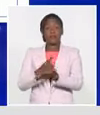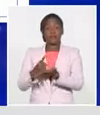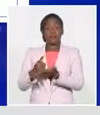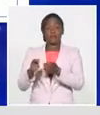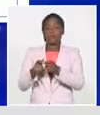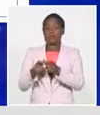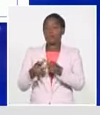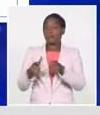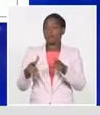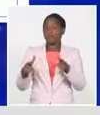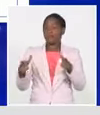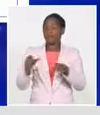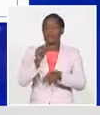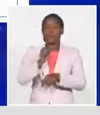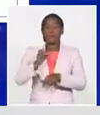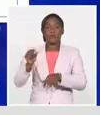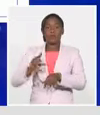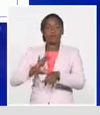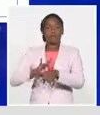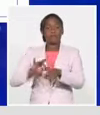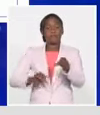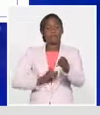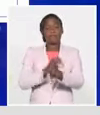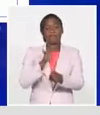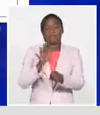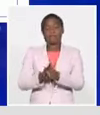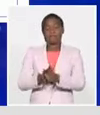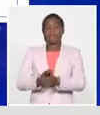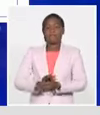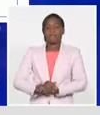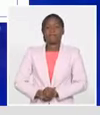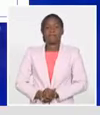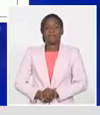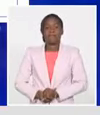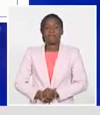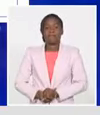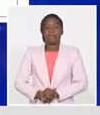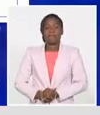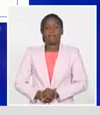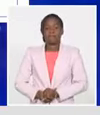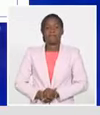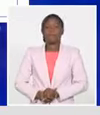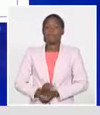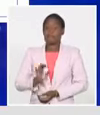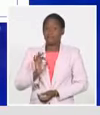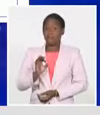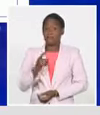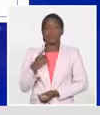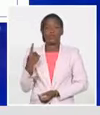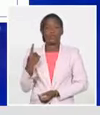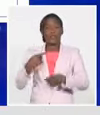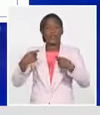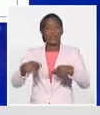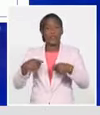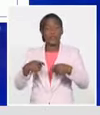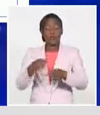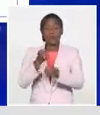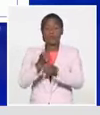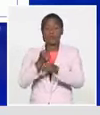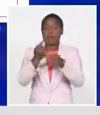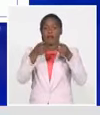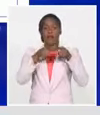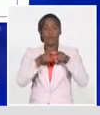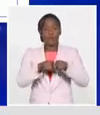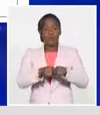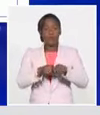de casos, lo cual vamos a resolver con la participación de toda nuestra población y las medidas que